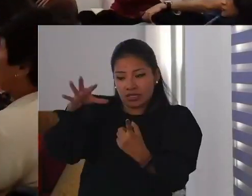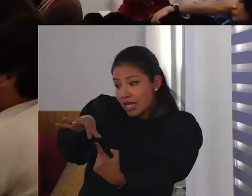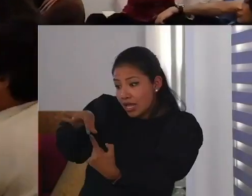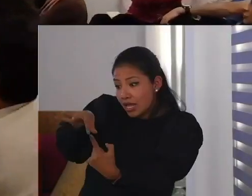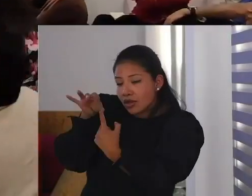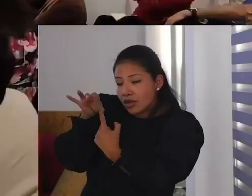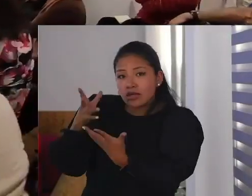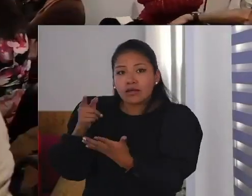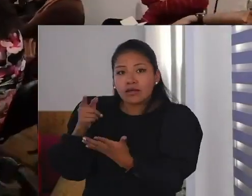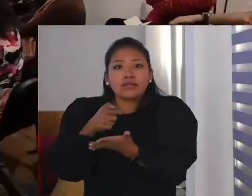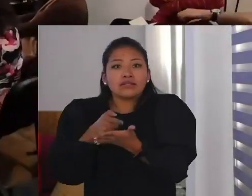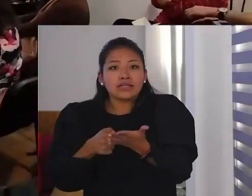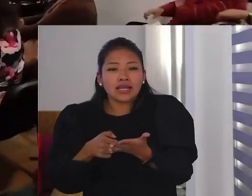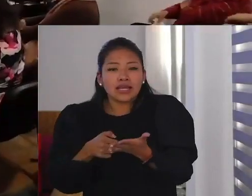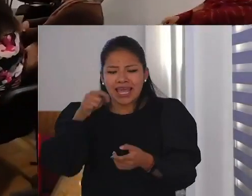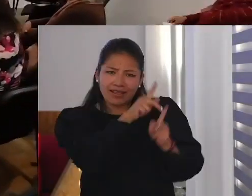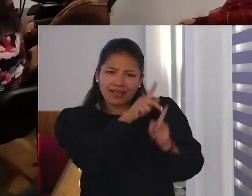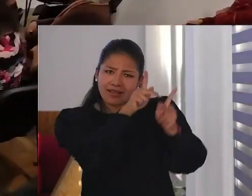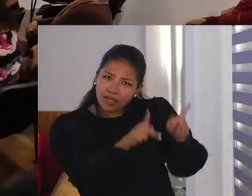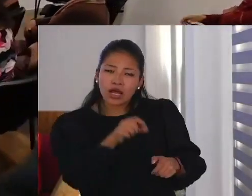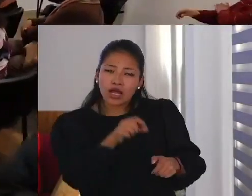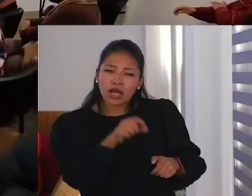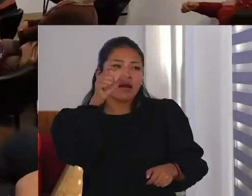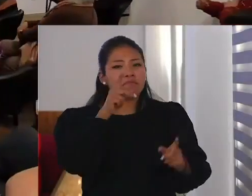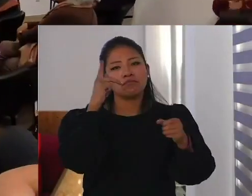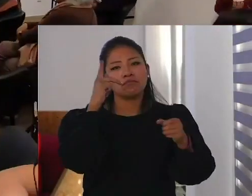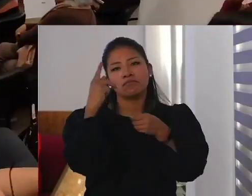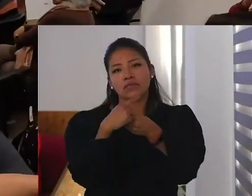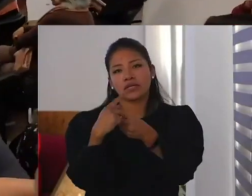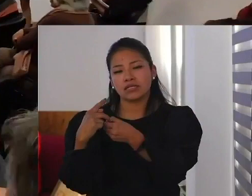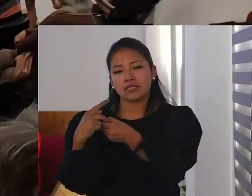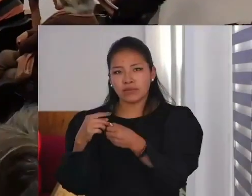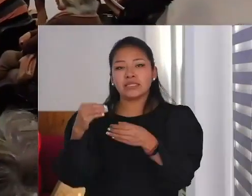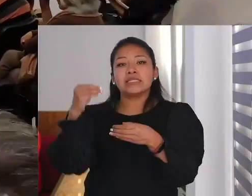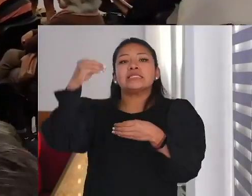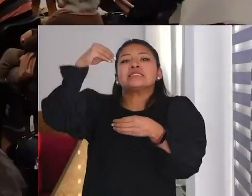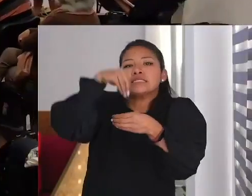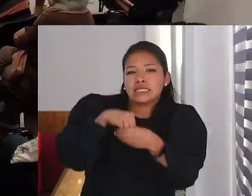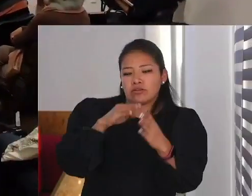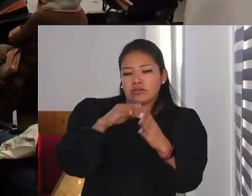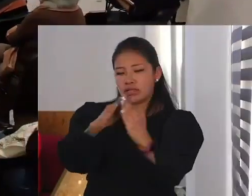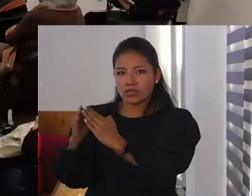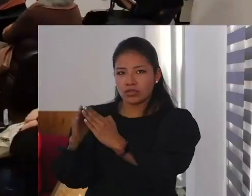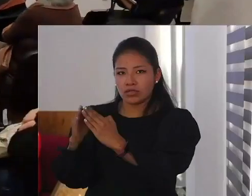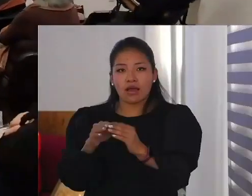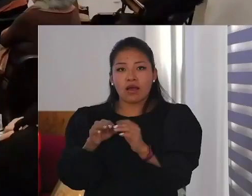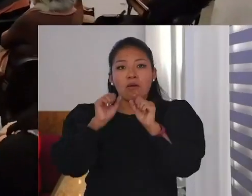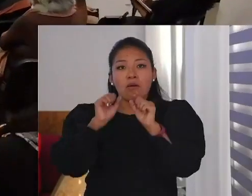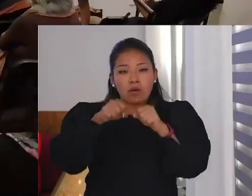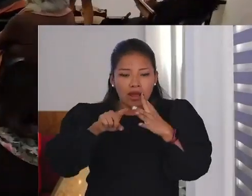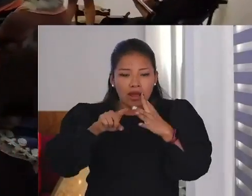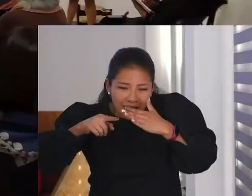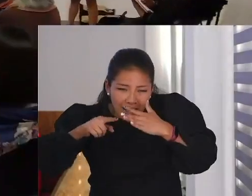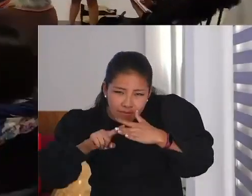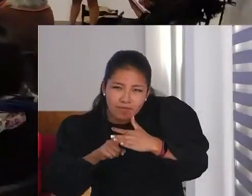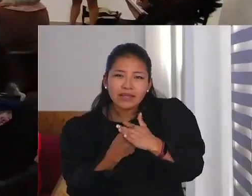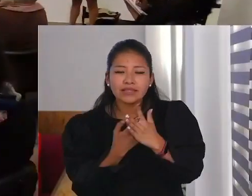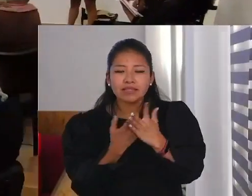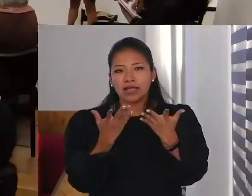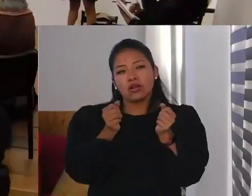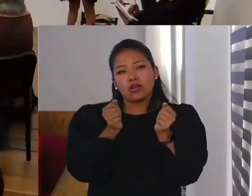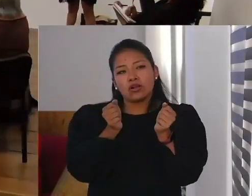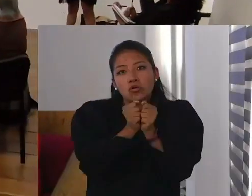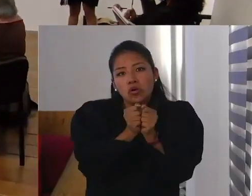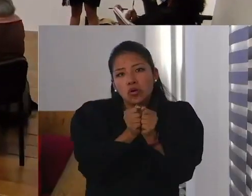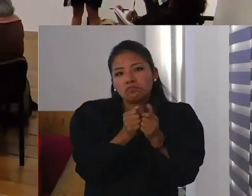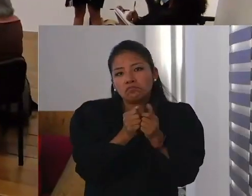que estas personas participen en sociedad se activen productivamente estamos hablando de la economía